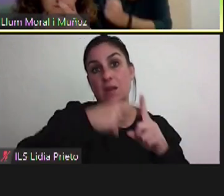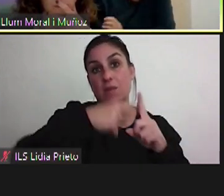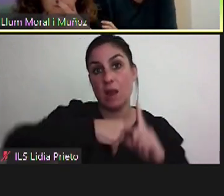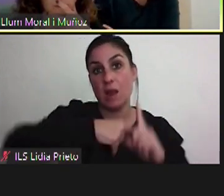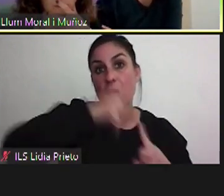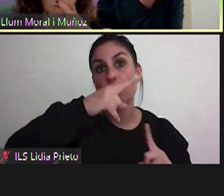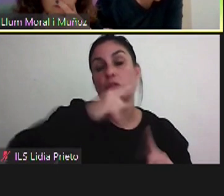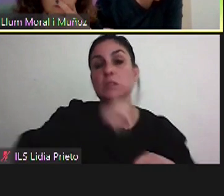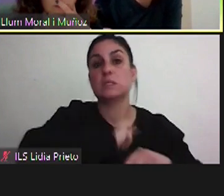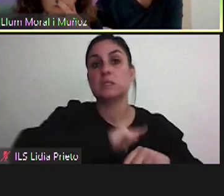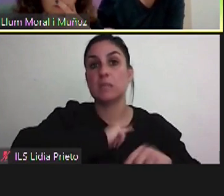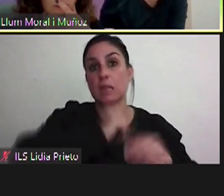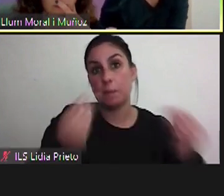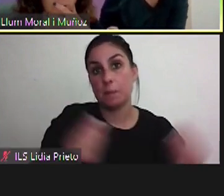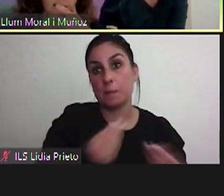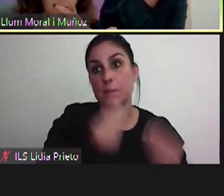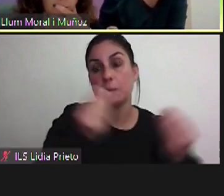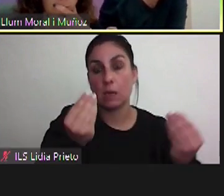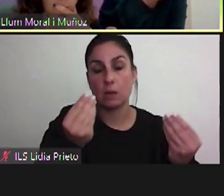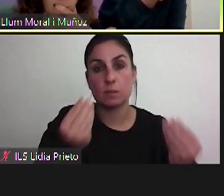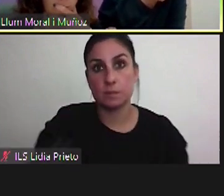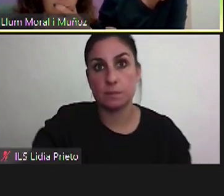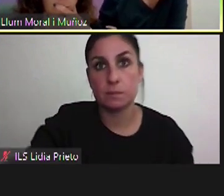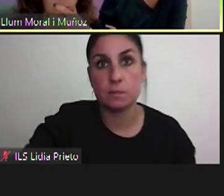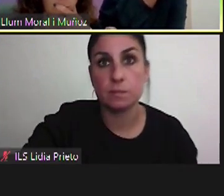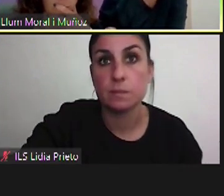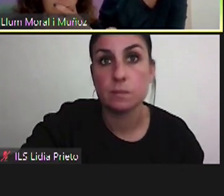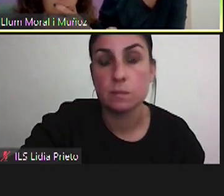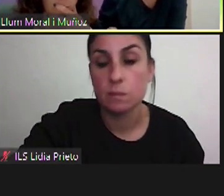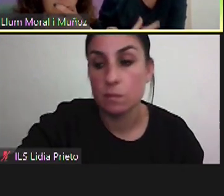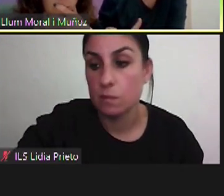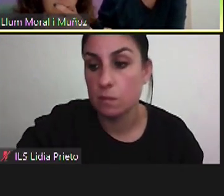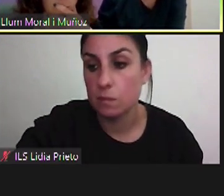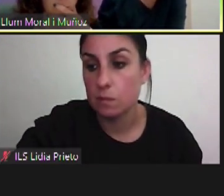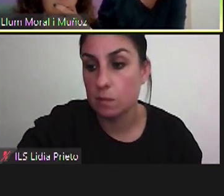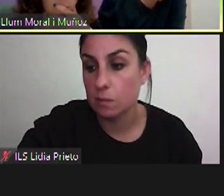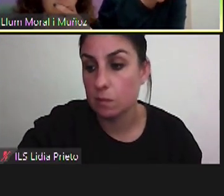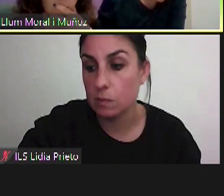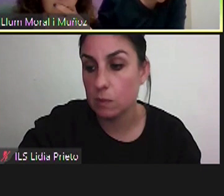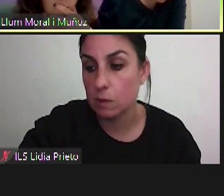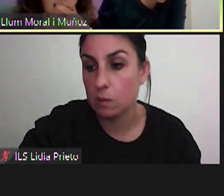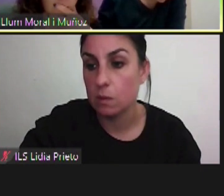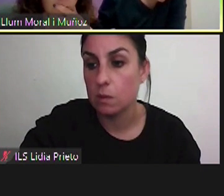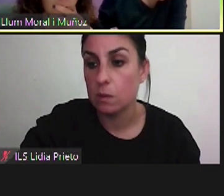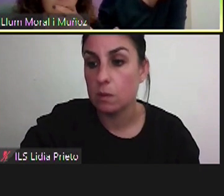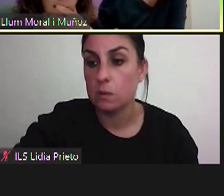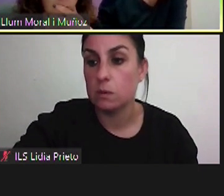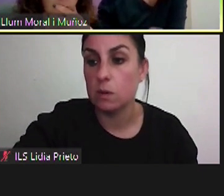socioeconómico hace un papel amortiguador de esas circunstancias estresantes o los factores de riesgo para desarrollar un problema de salud